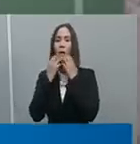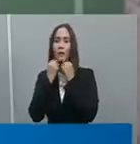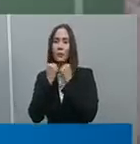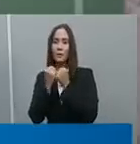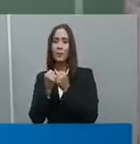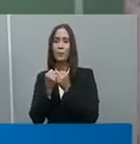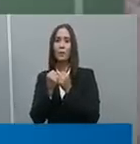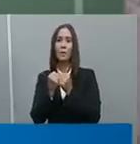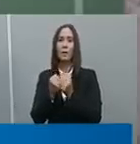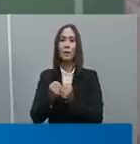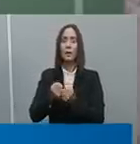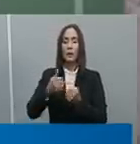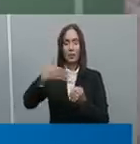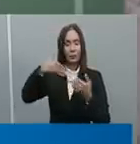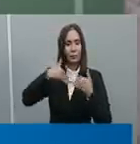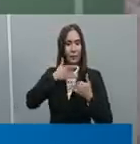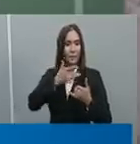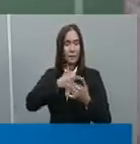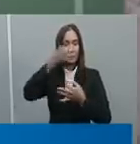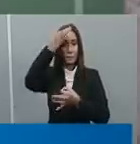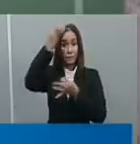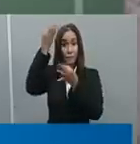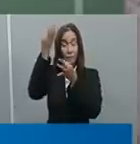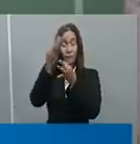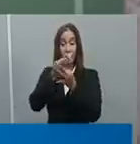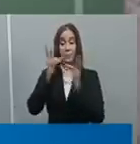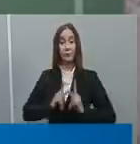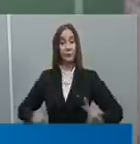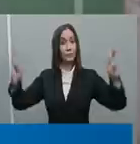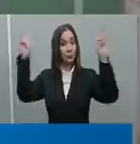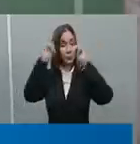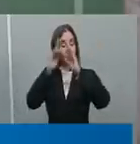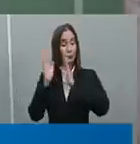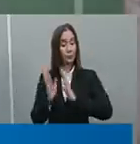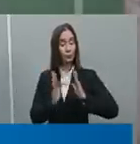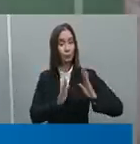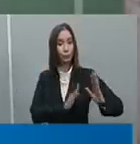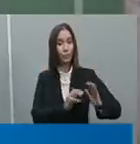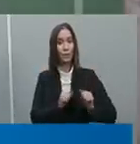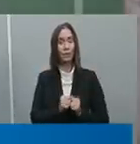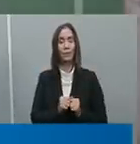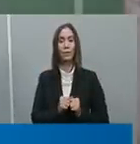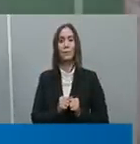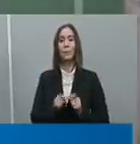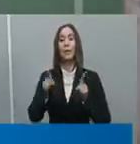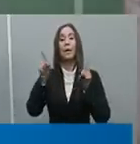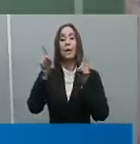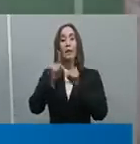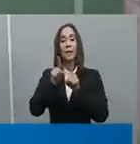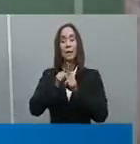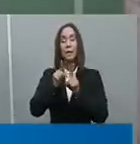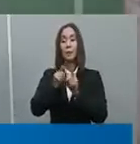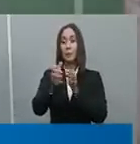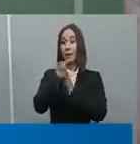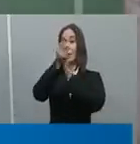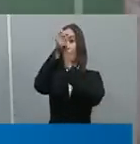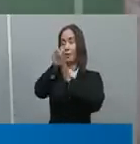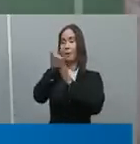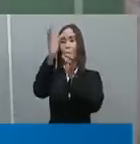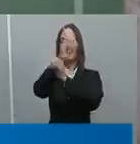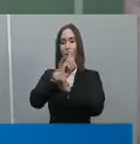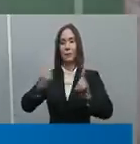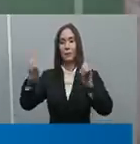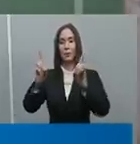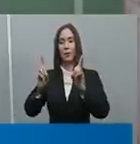fe, a nuestros valores, al orden y a la prudencia, y por supuesto, a los pilares de nuestra democracia y nuestra